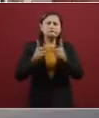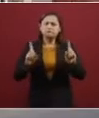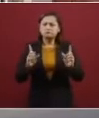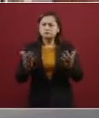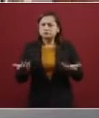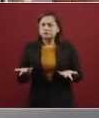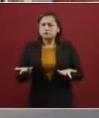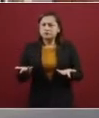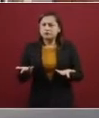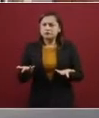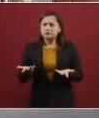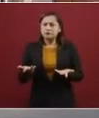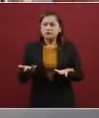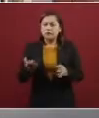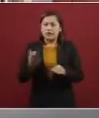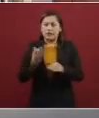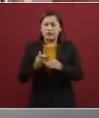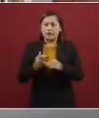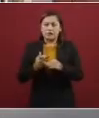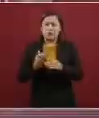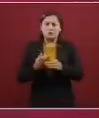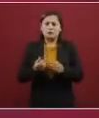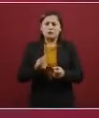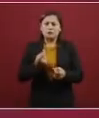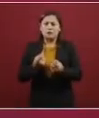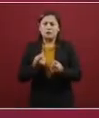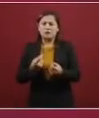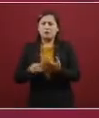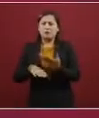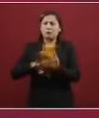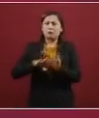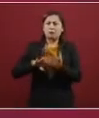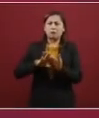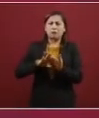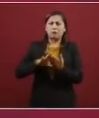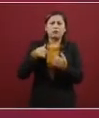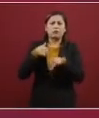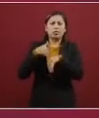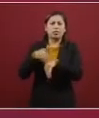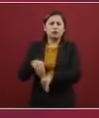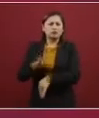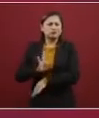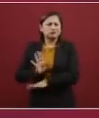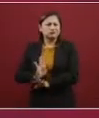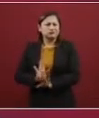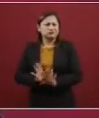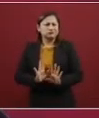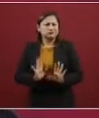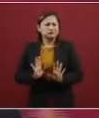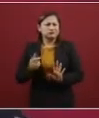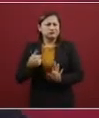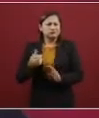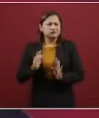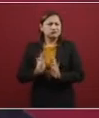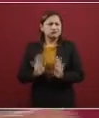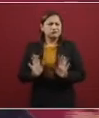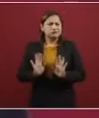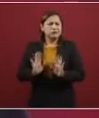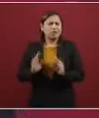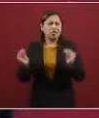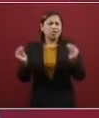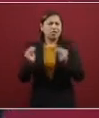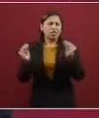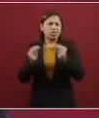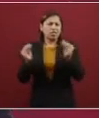no voy a caer en ninguna provocación no me voy a enganchar este en un debate